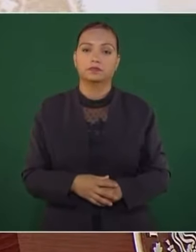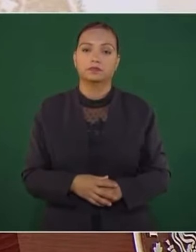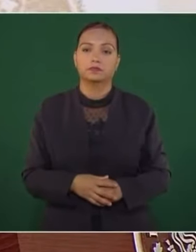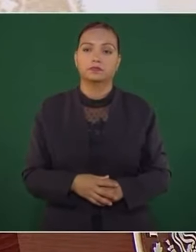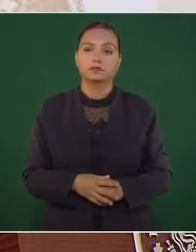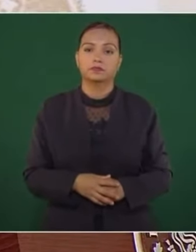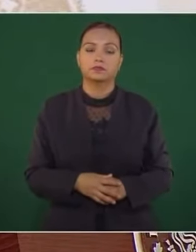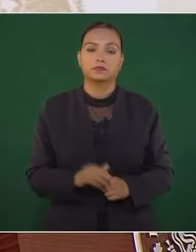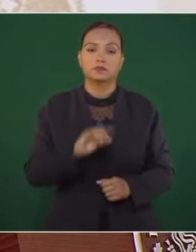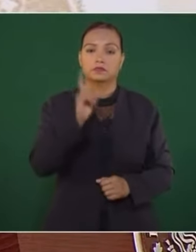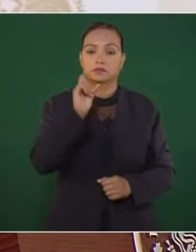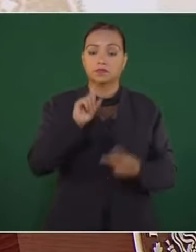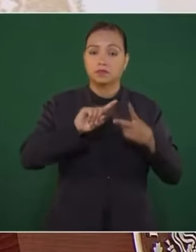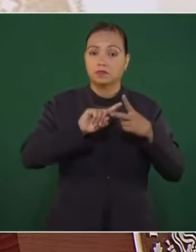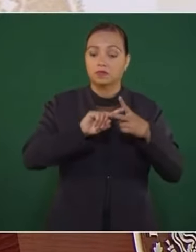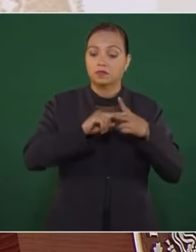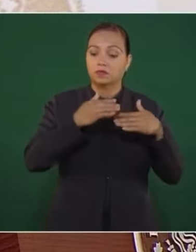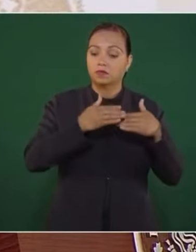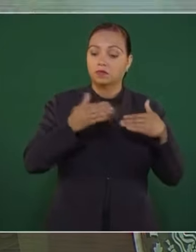a partir de que intervino